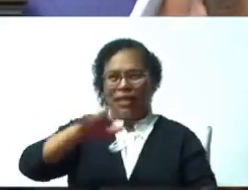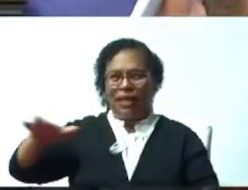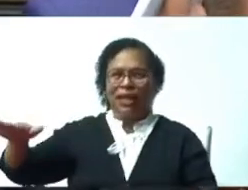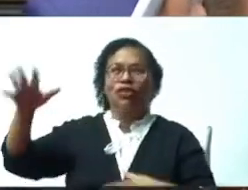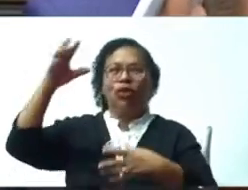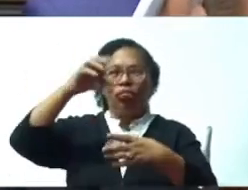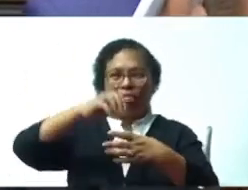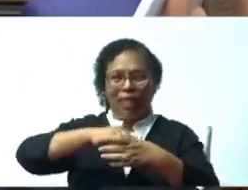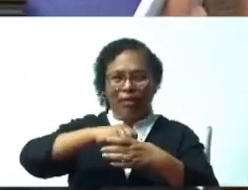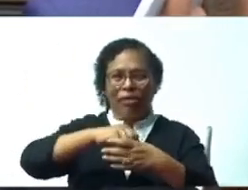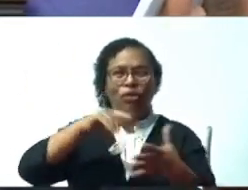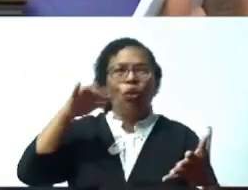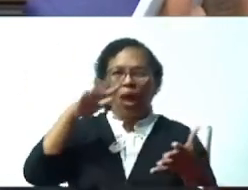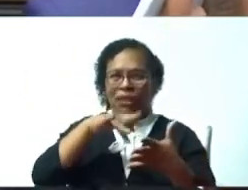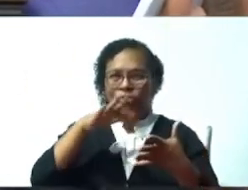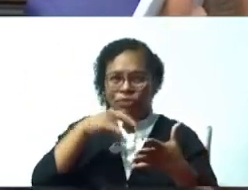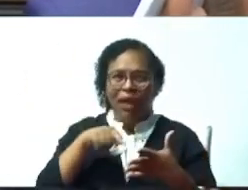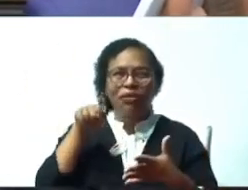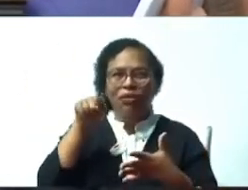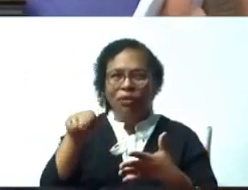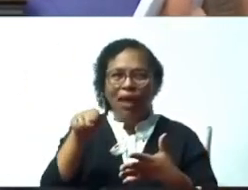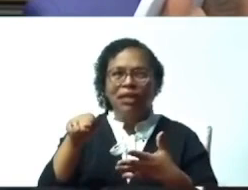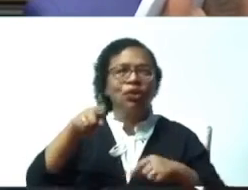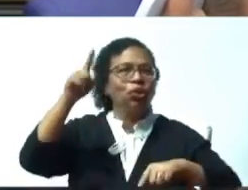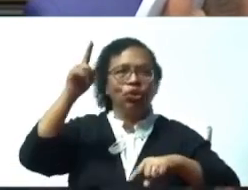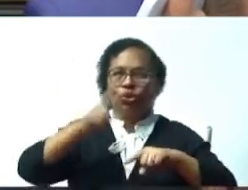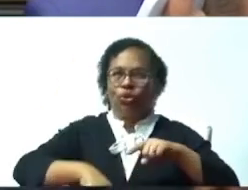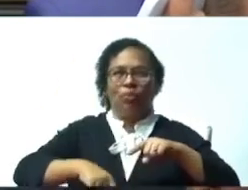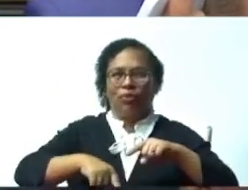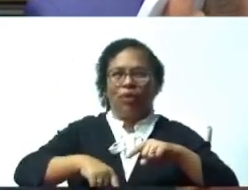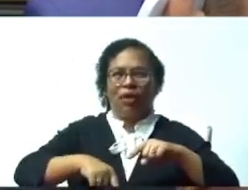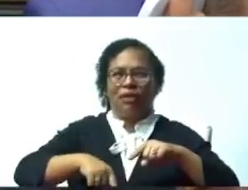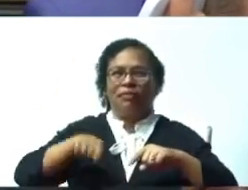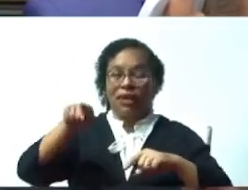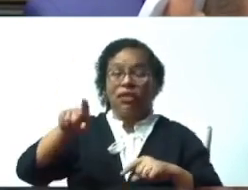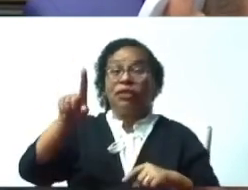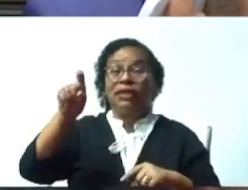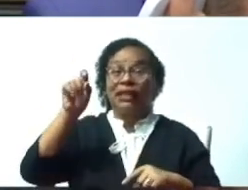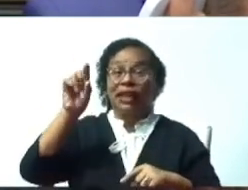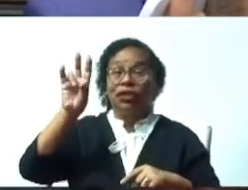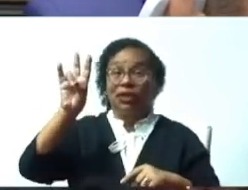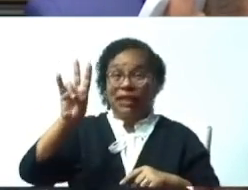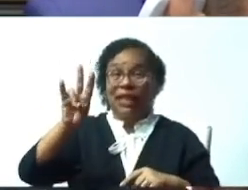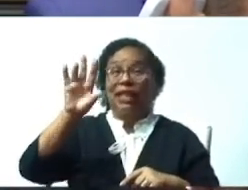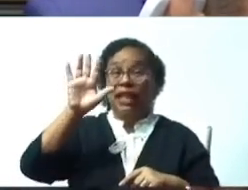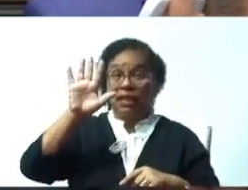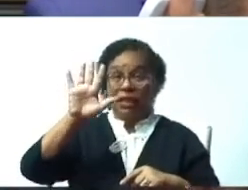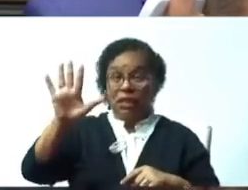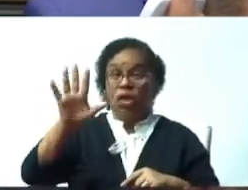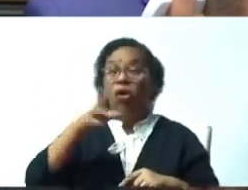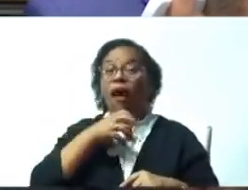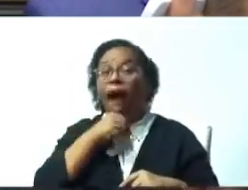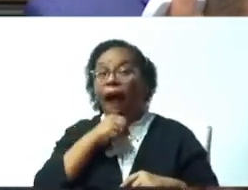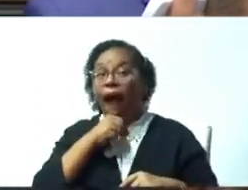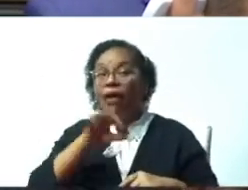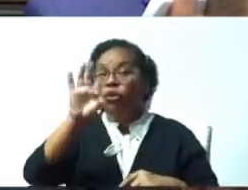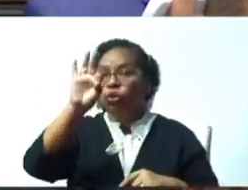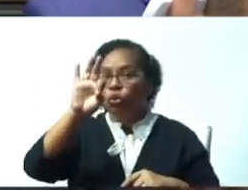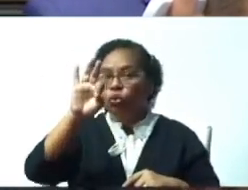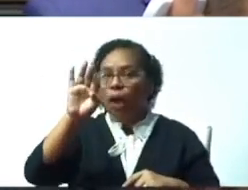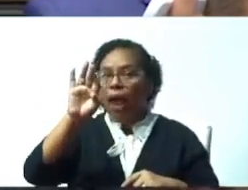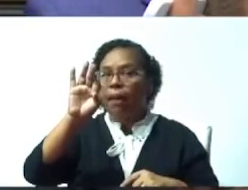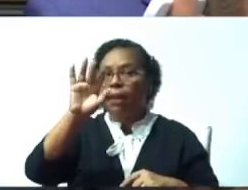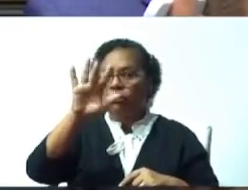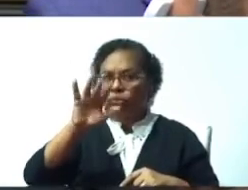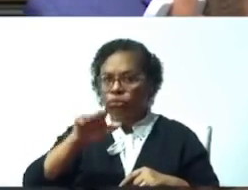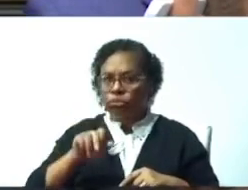peligro inminente. Tenemos una matrícula de 675 estudiantes que tienen entre 9 y 12 años, los cuales son